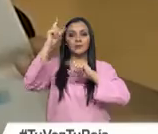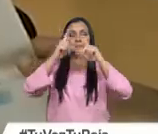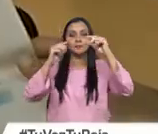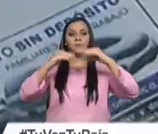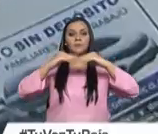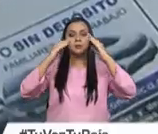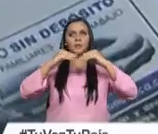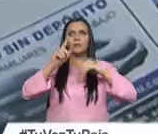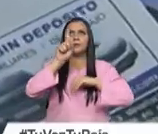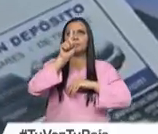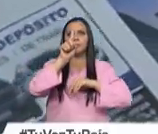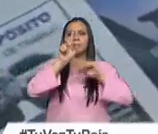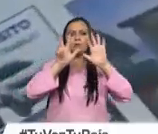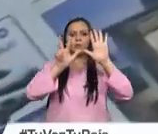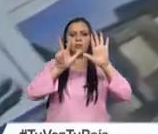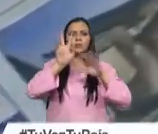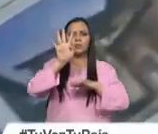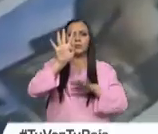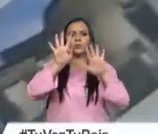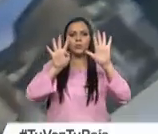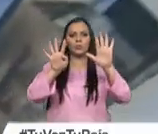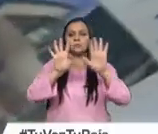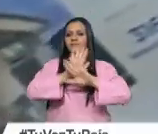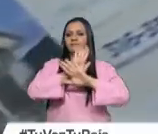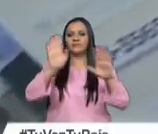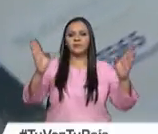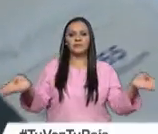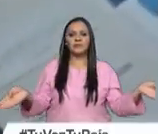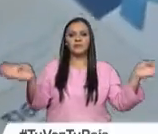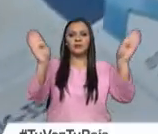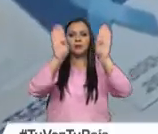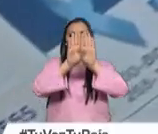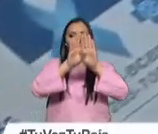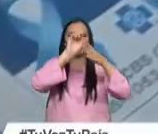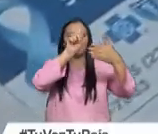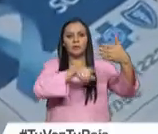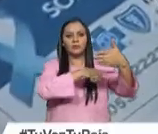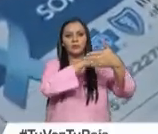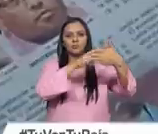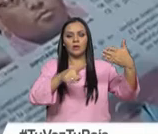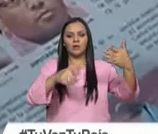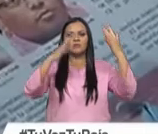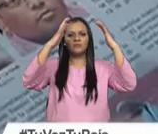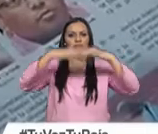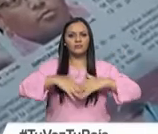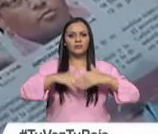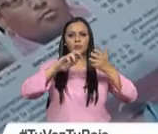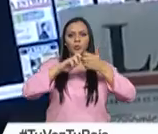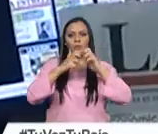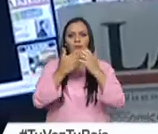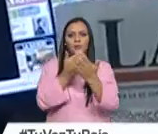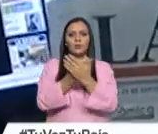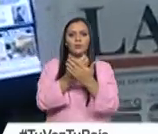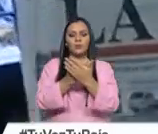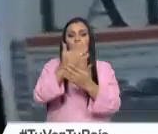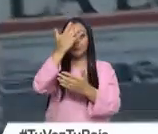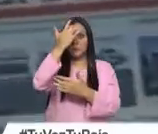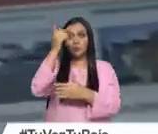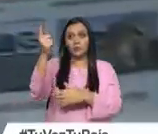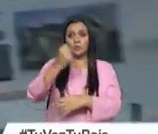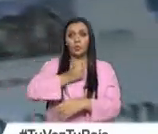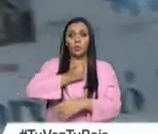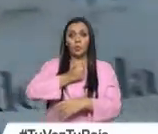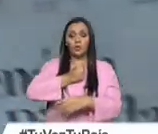en 1849, cerrará sus puertas tras afrontar una aguda crisis económica, luego de que su propietario